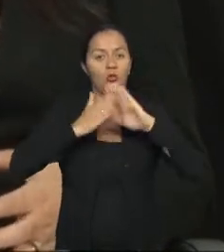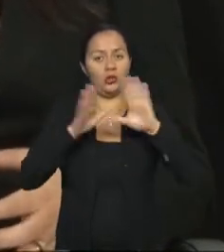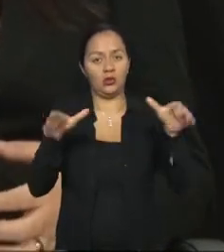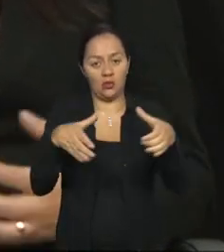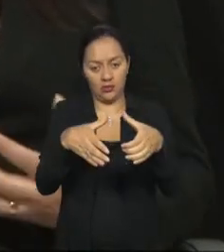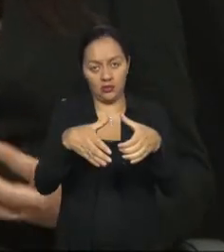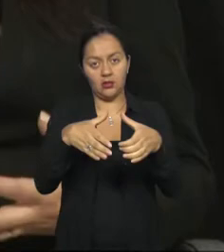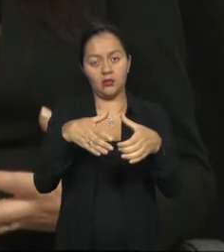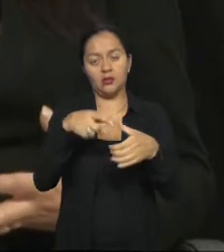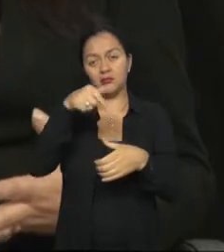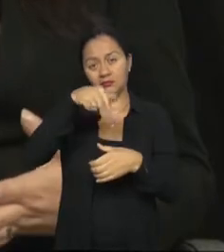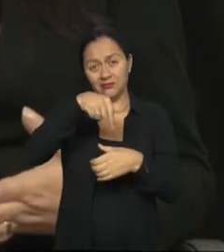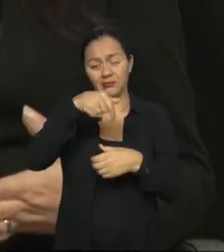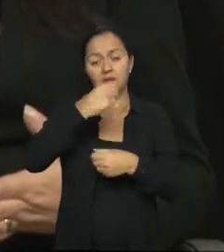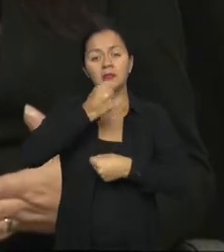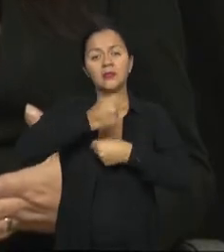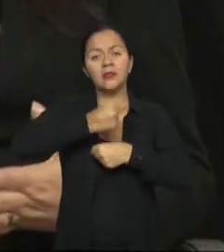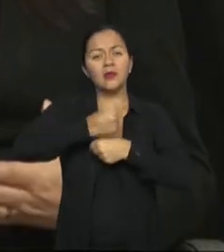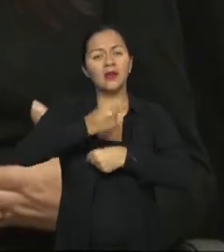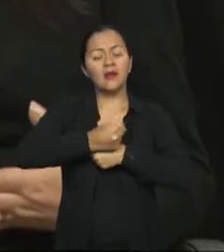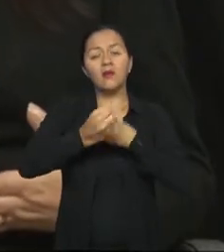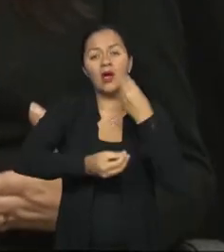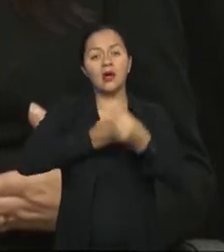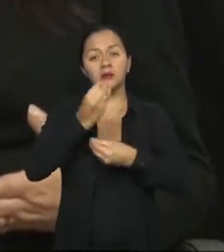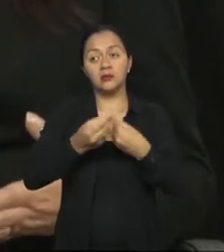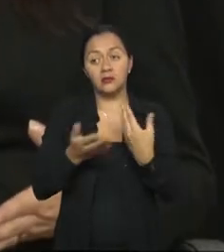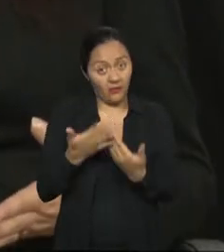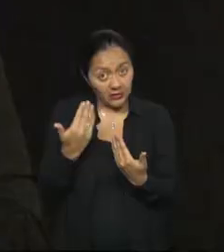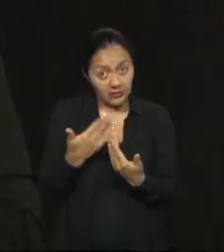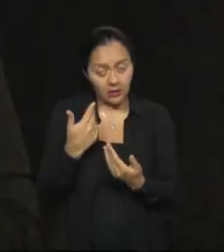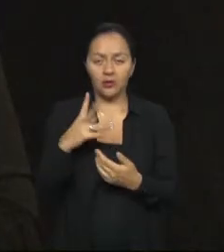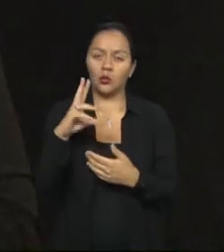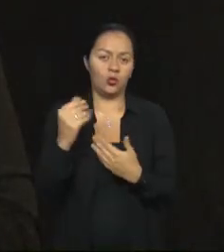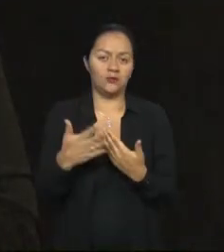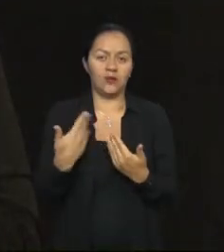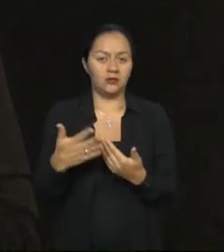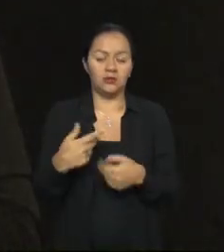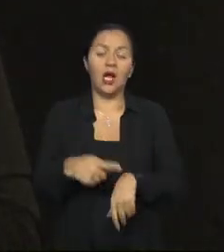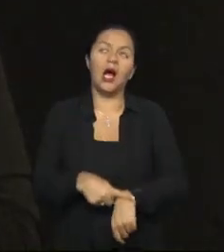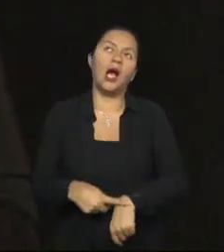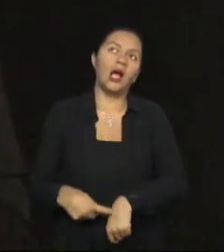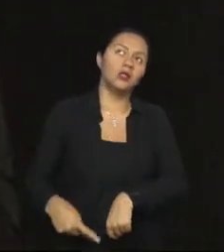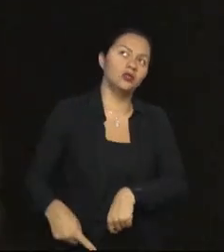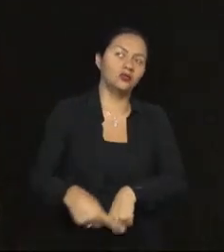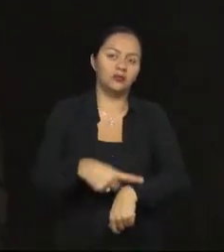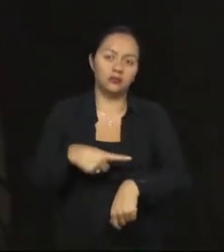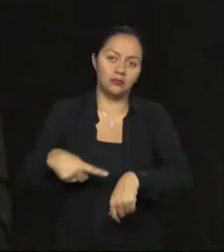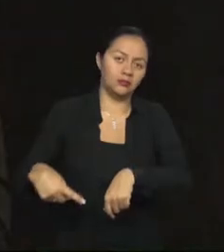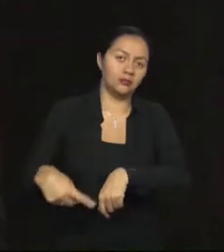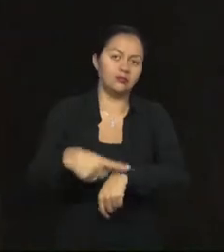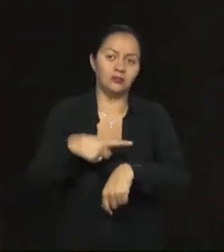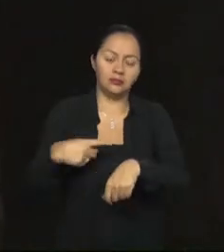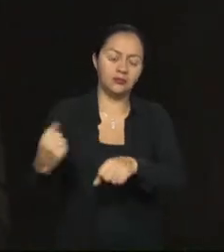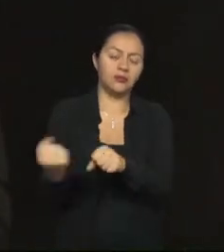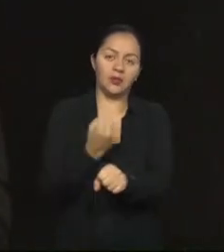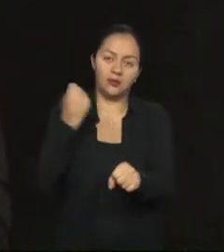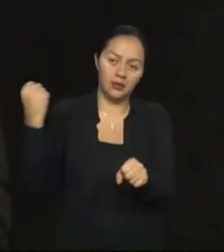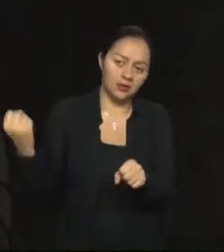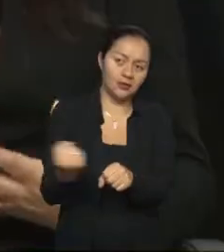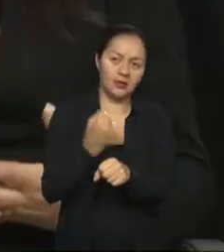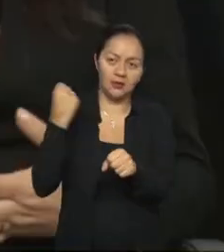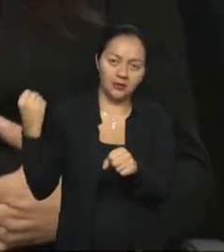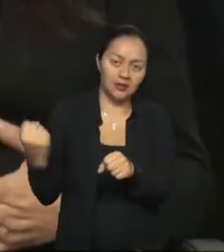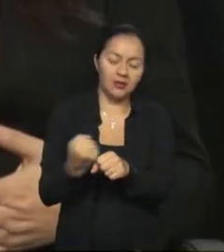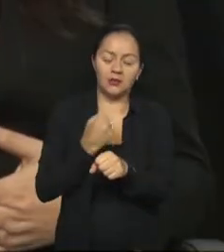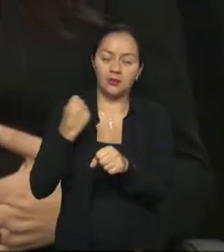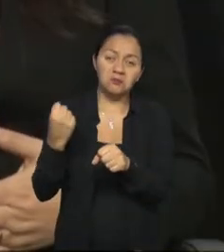Pues el trabajo no es sencillo, llevamos años tratando de hacerlo, pero